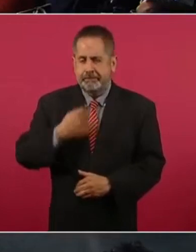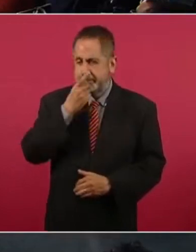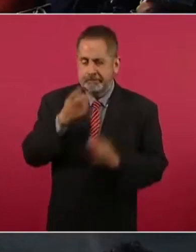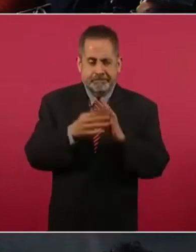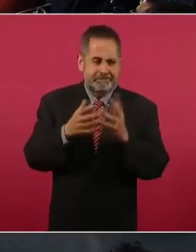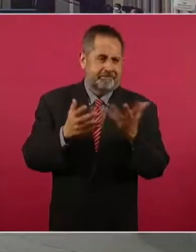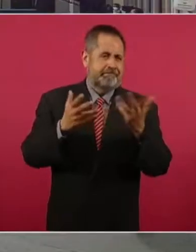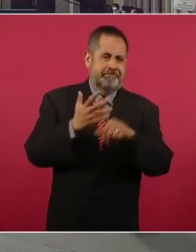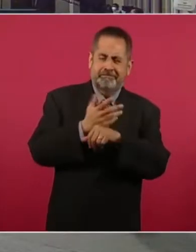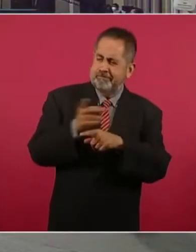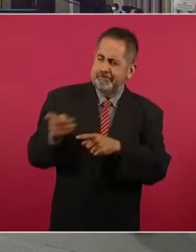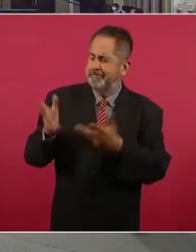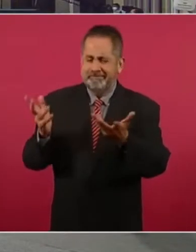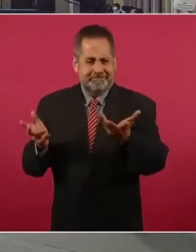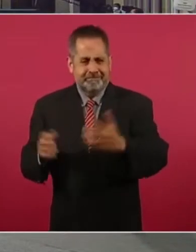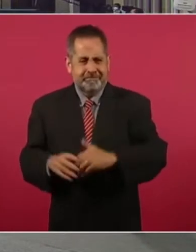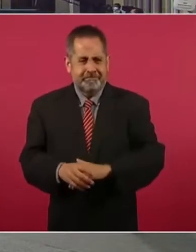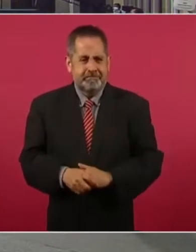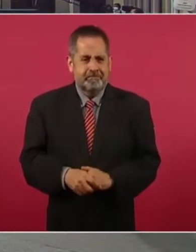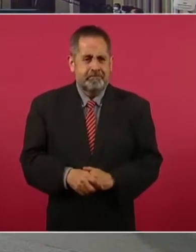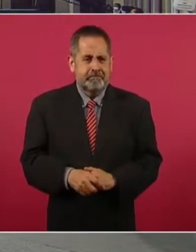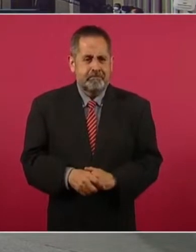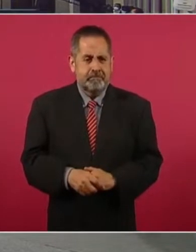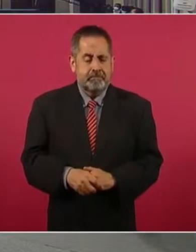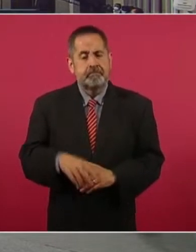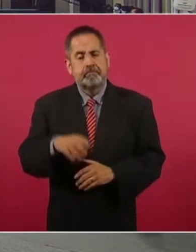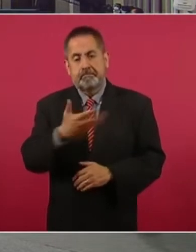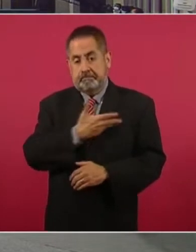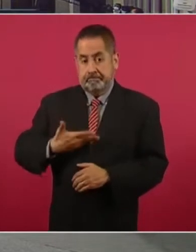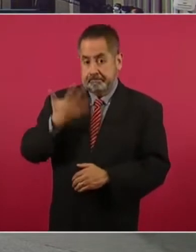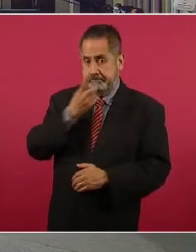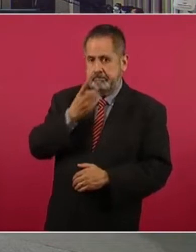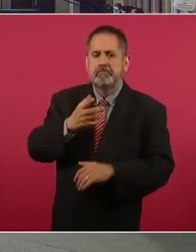Reclamo. Si ¿Saben? quiere. También para información